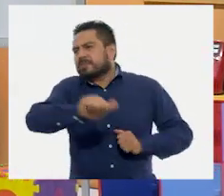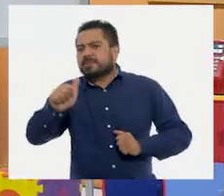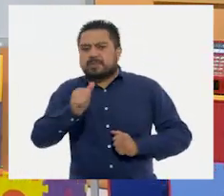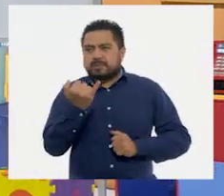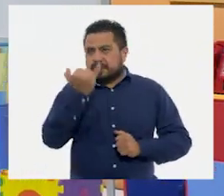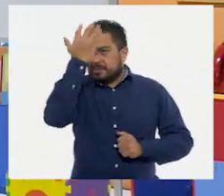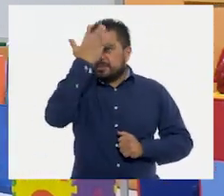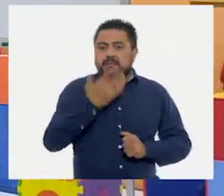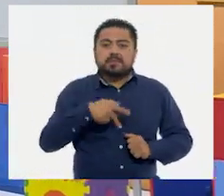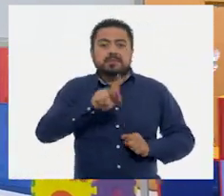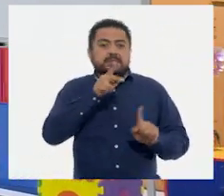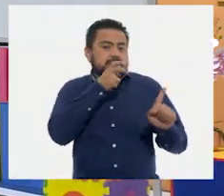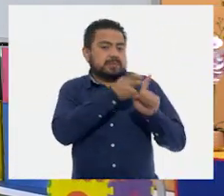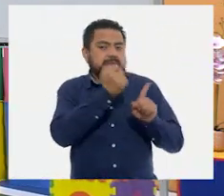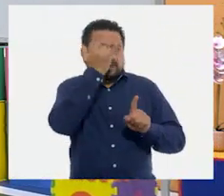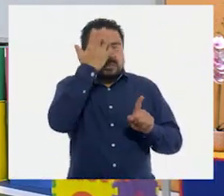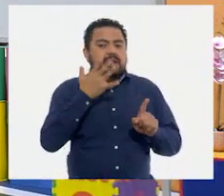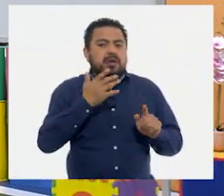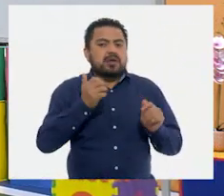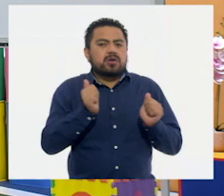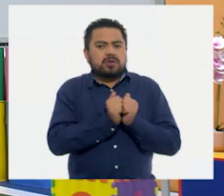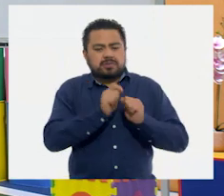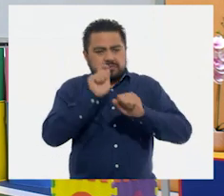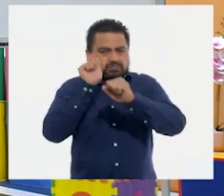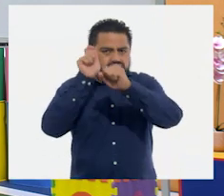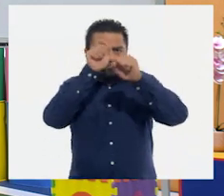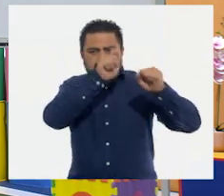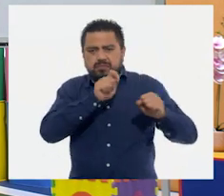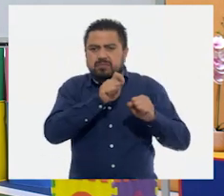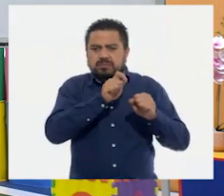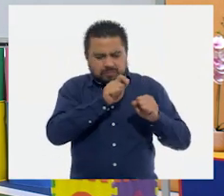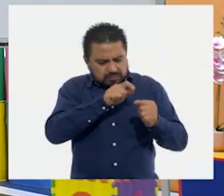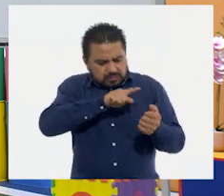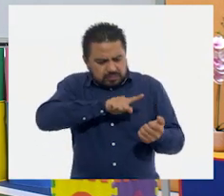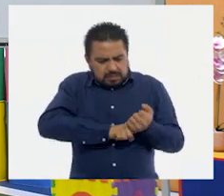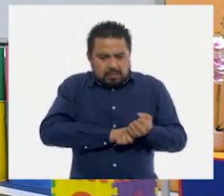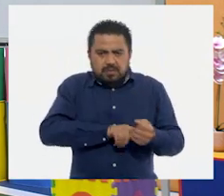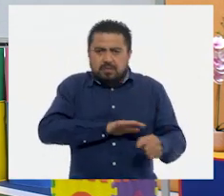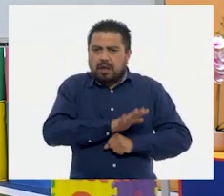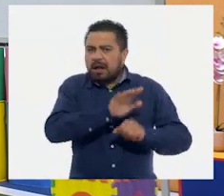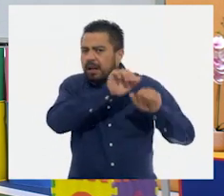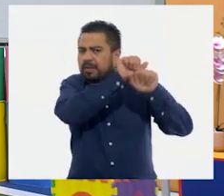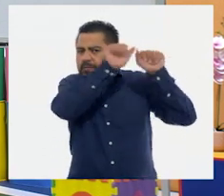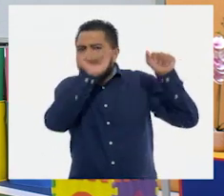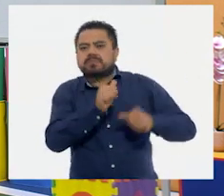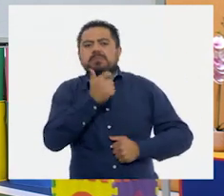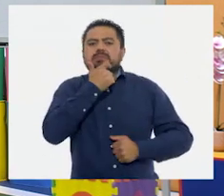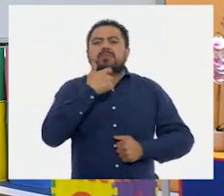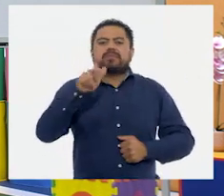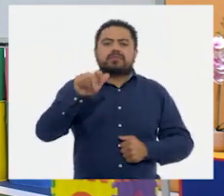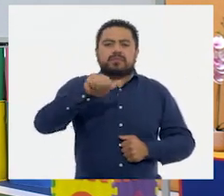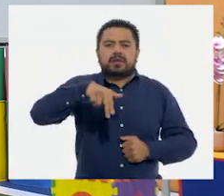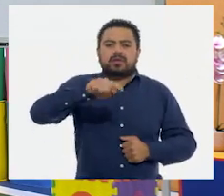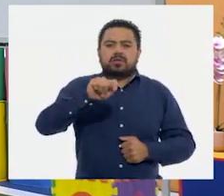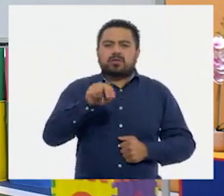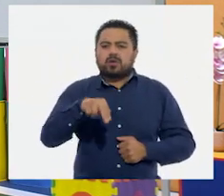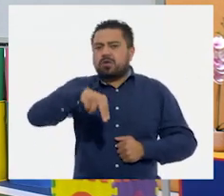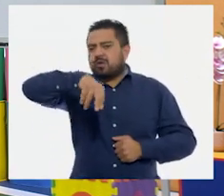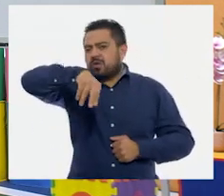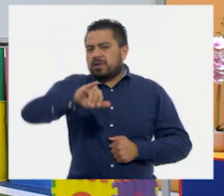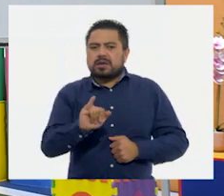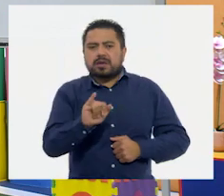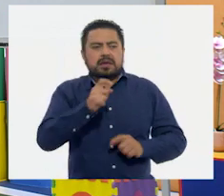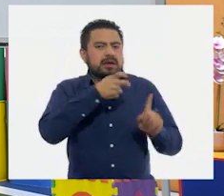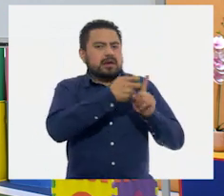imágenes. Pero estas imágenes son unas esculturas. Son unas esculturas del artista británico Anthony Gormley. Oh. Y